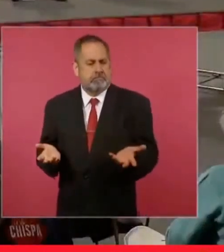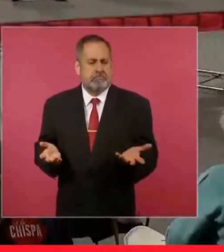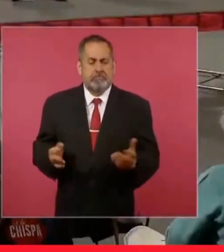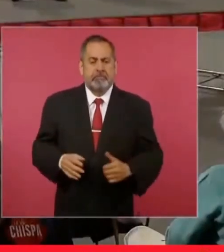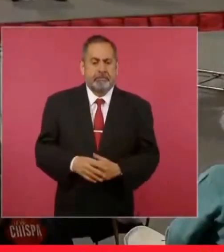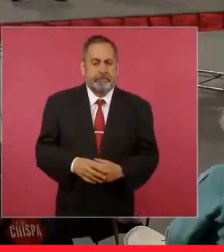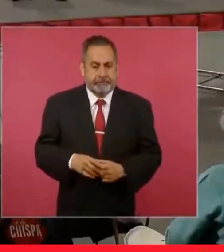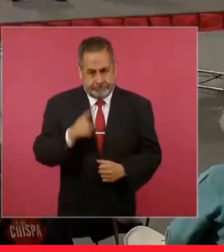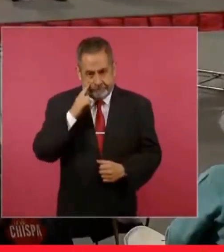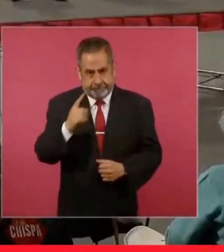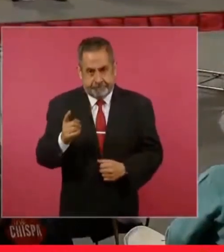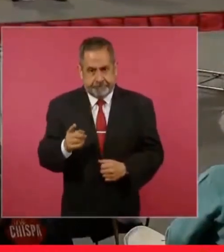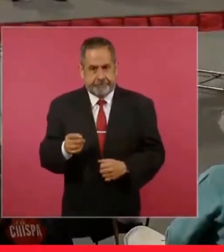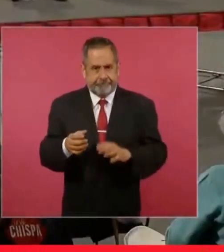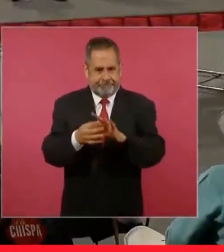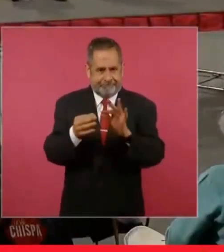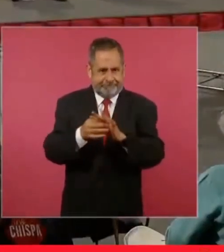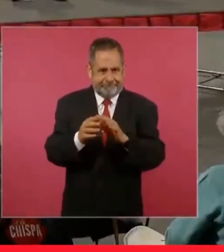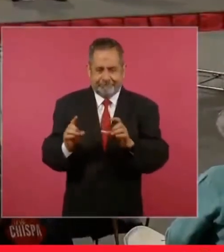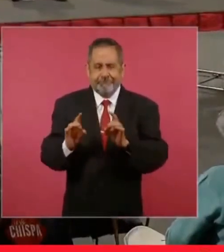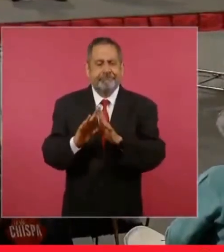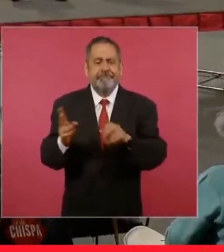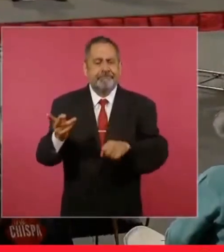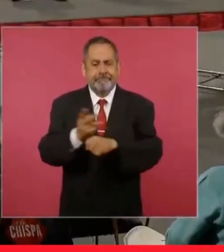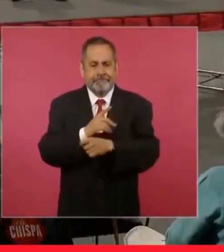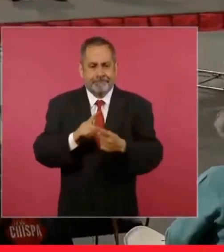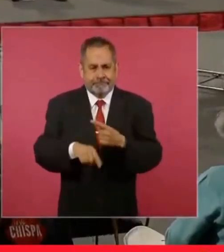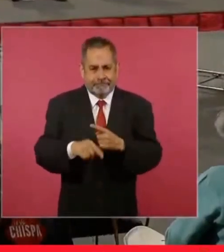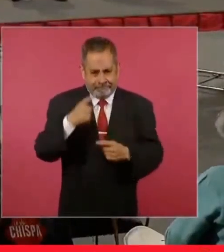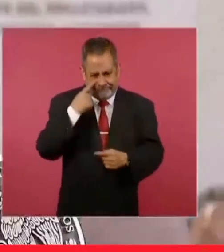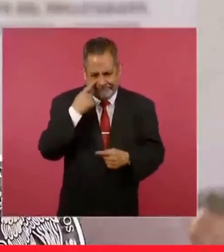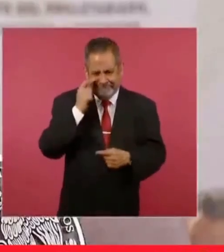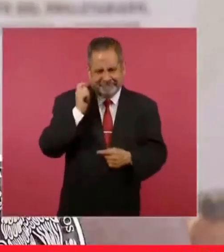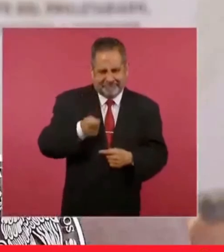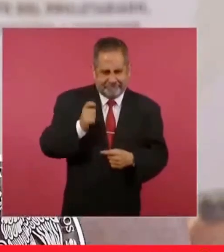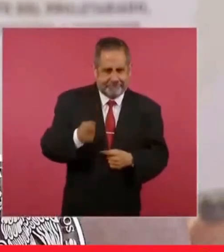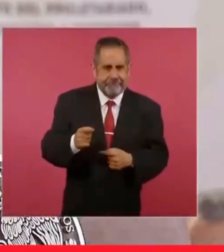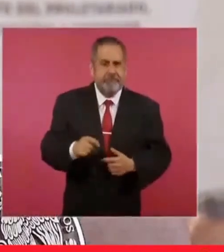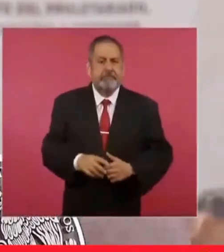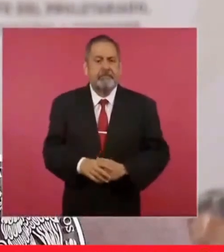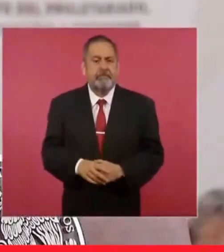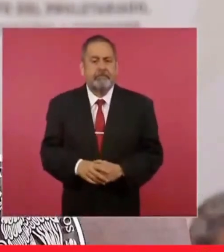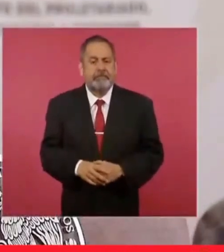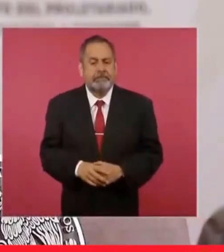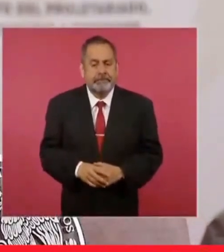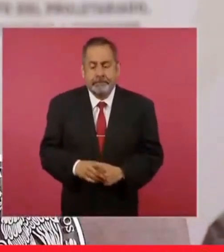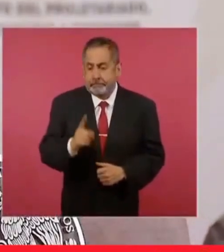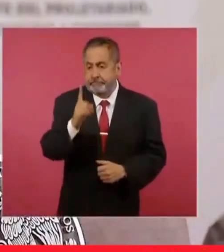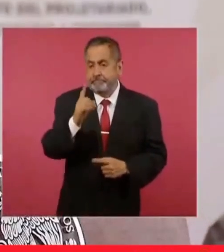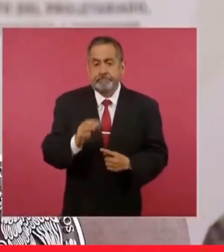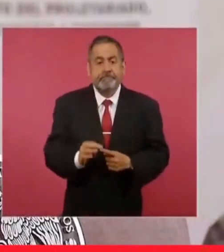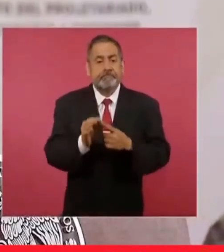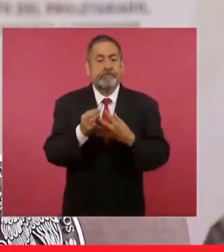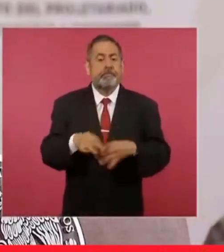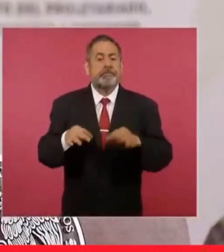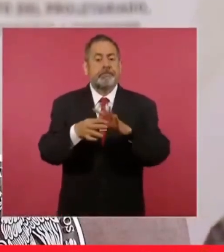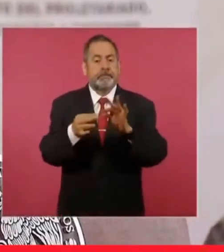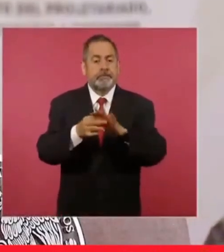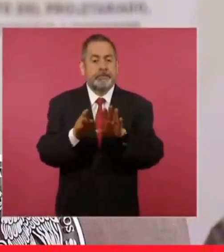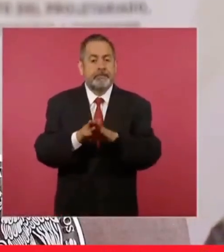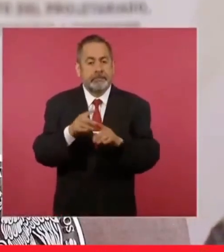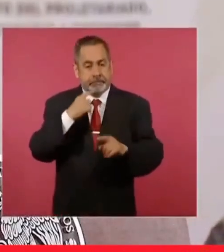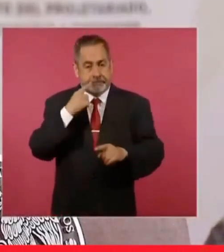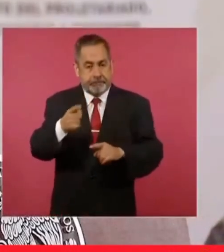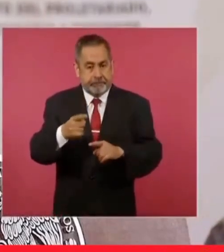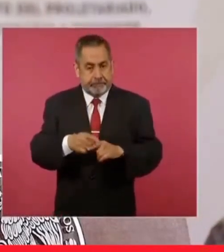Explico ya el día a día, el minuto a minuto, segundo a segundo. Es muy relevante decir